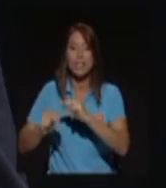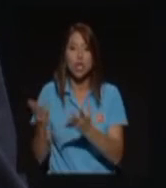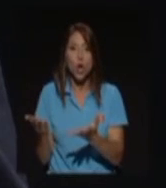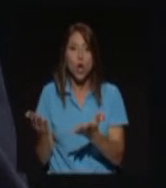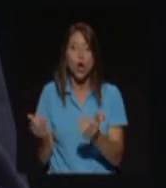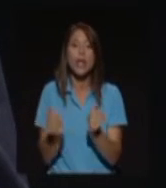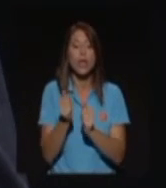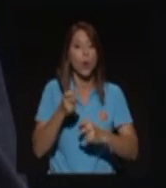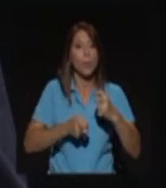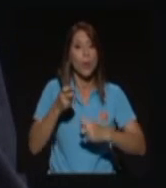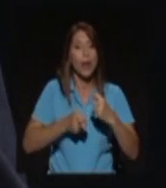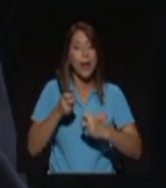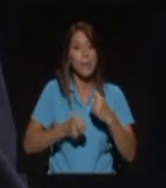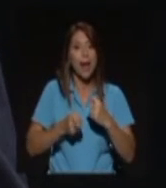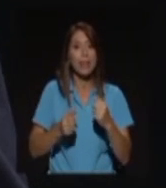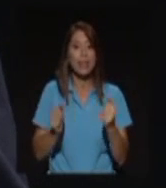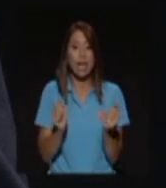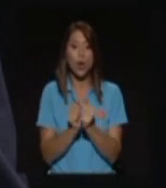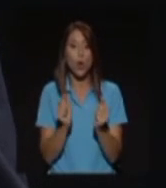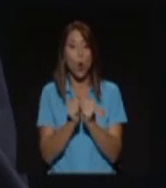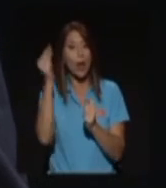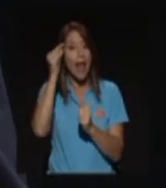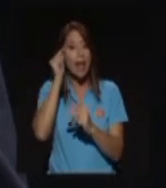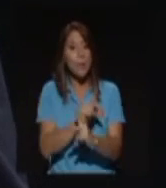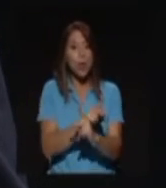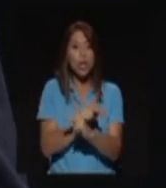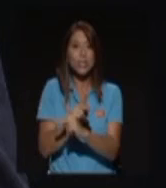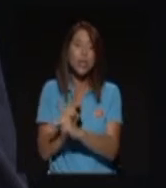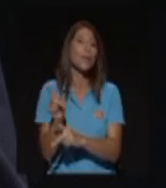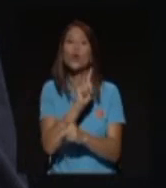Y con el problema de que con el proteccionismo no se resuelve